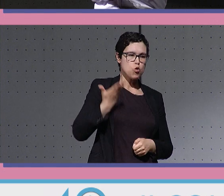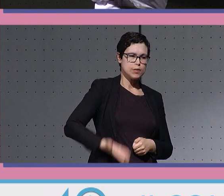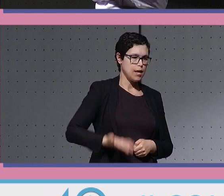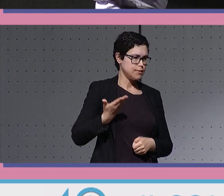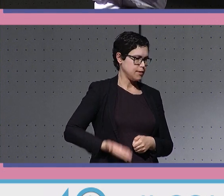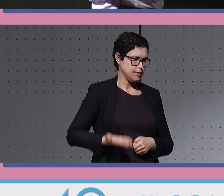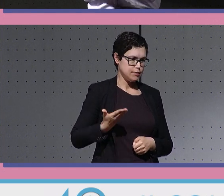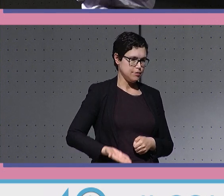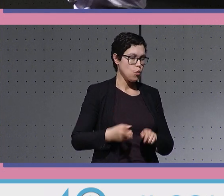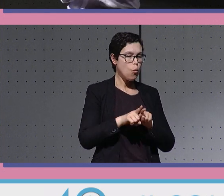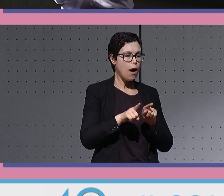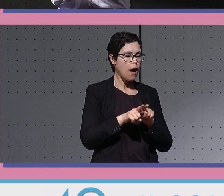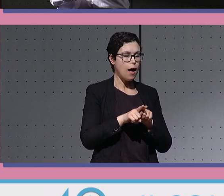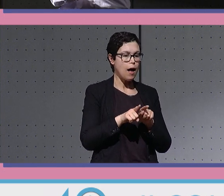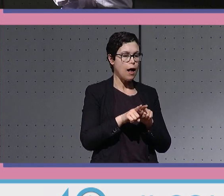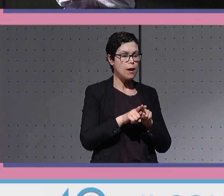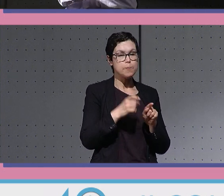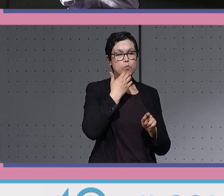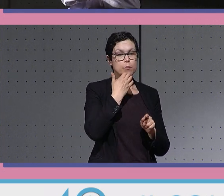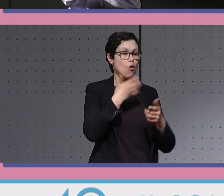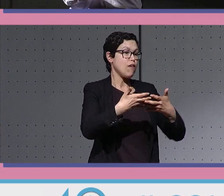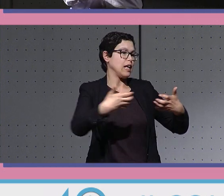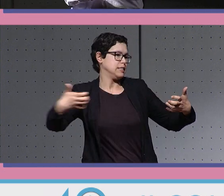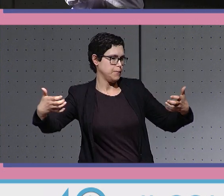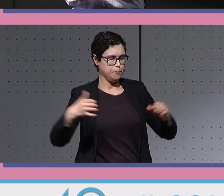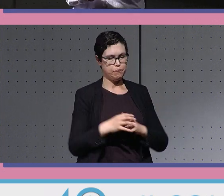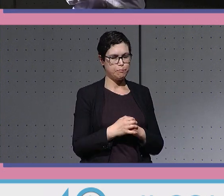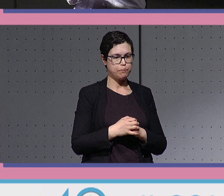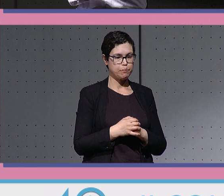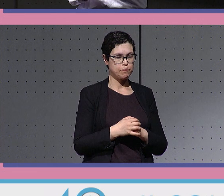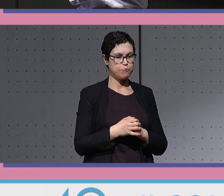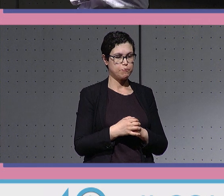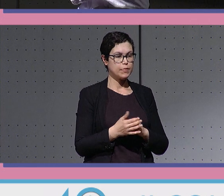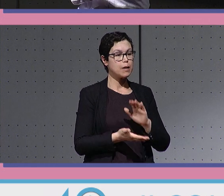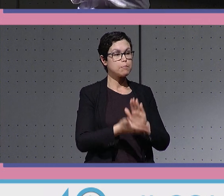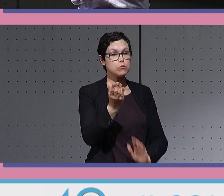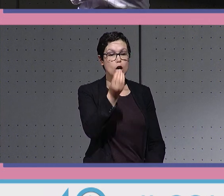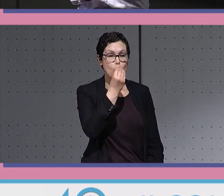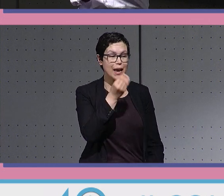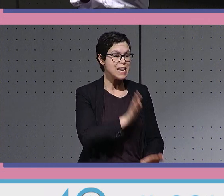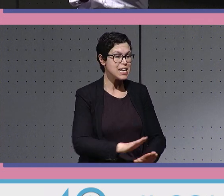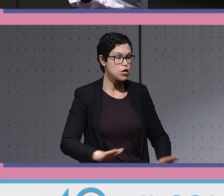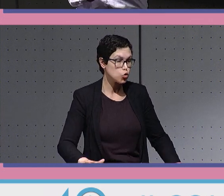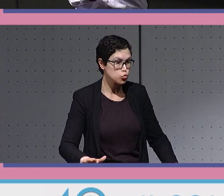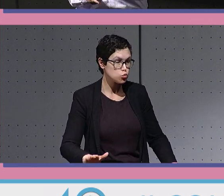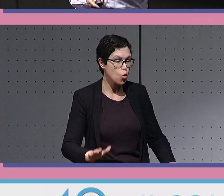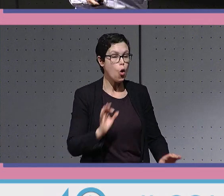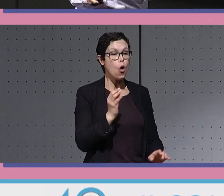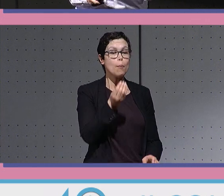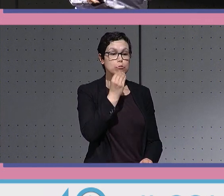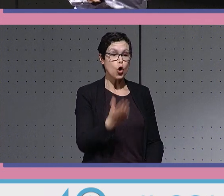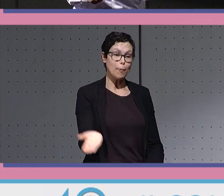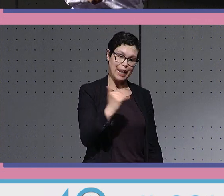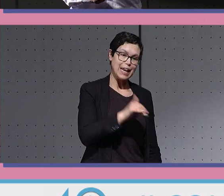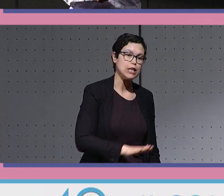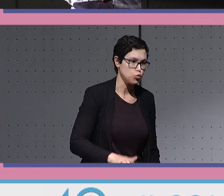comas. No es lo mismo que una frase diga, vamos a comer niños, que diga, vamos a comer niños, es dramáticamente